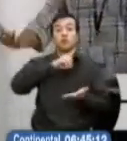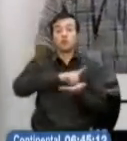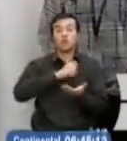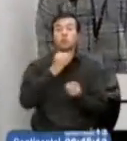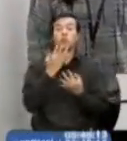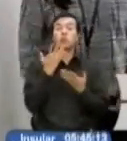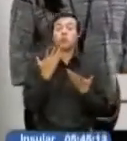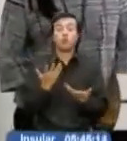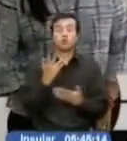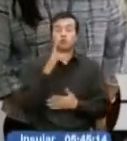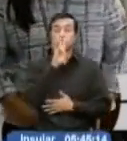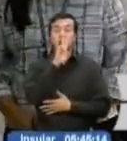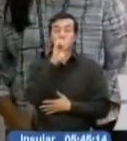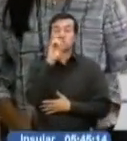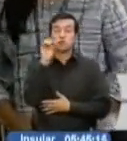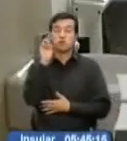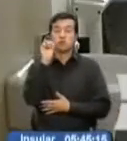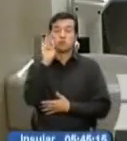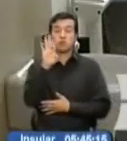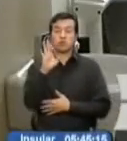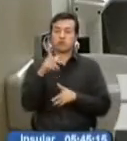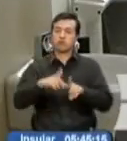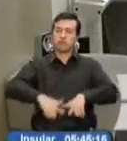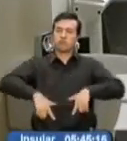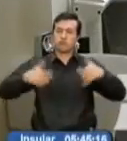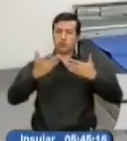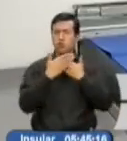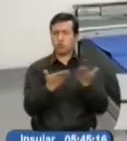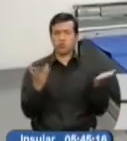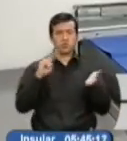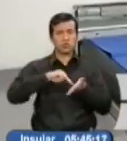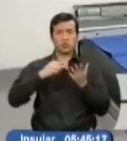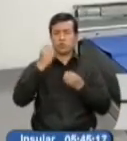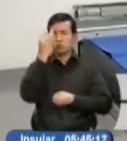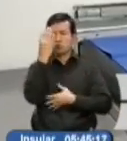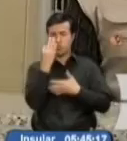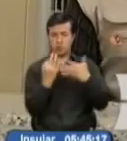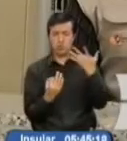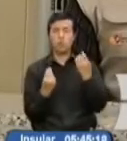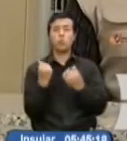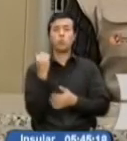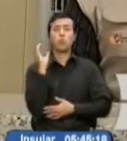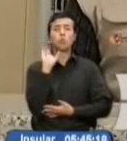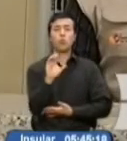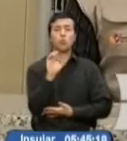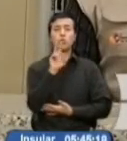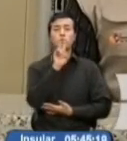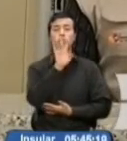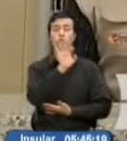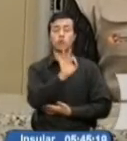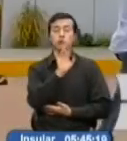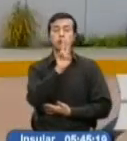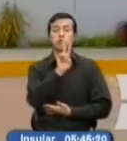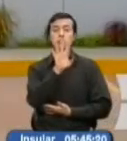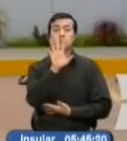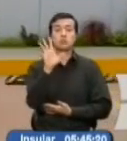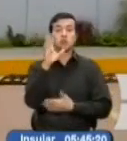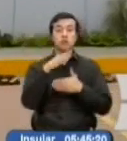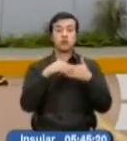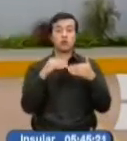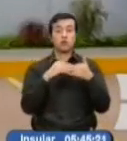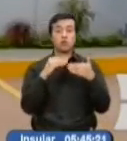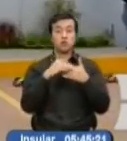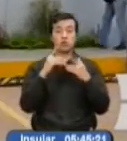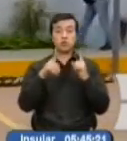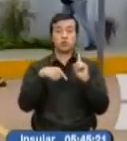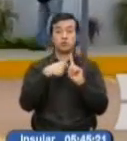de 750 metros cuadrados y equipamiento que suman una inversión de $905,000 de los